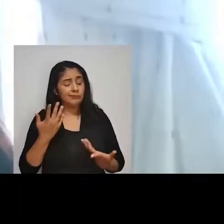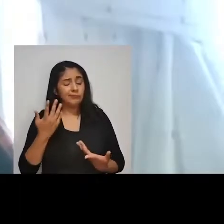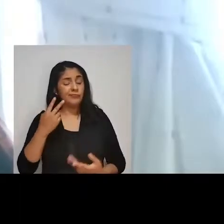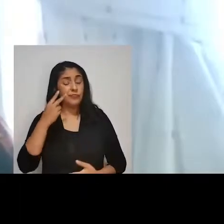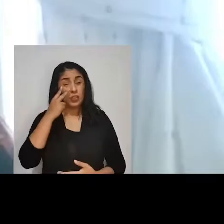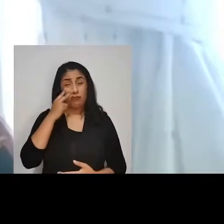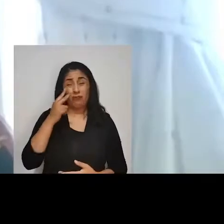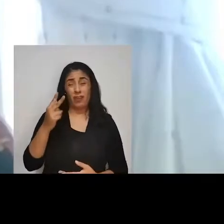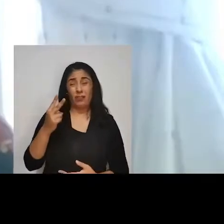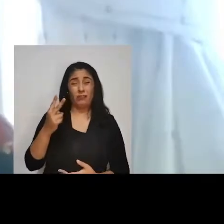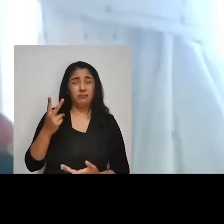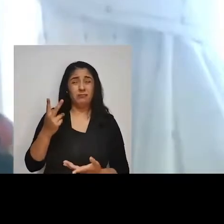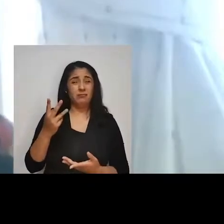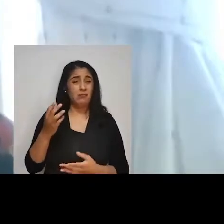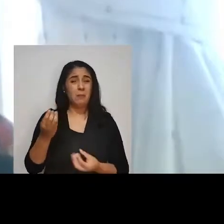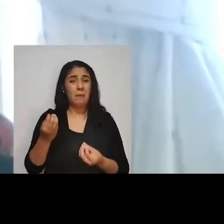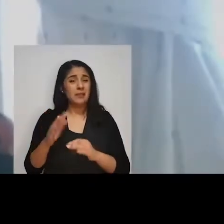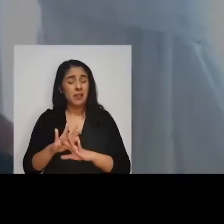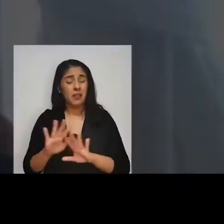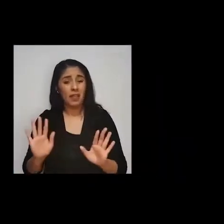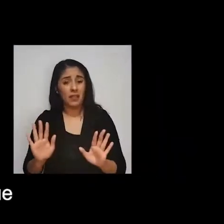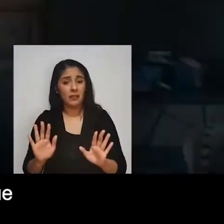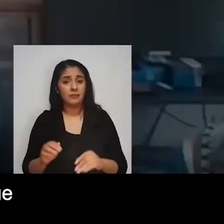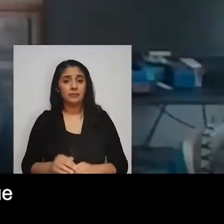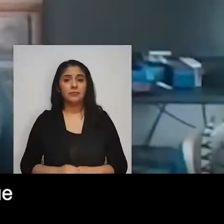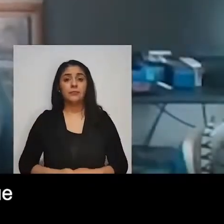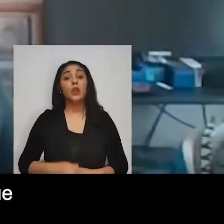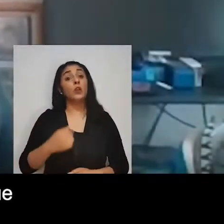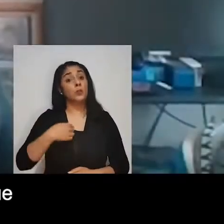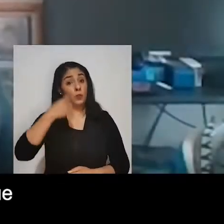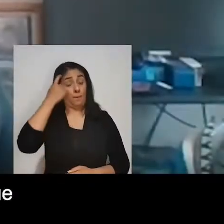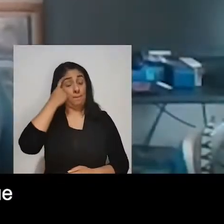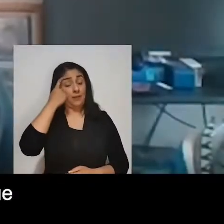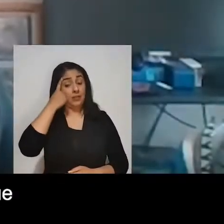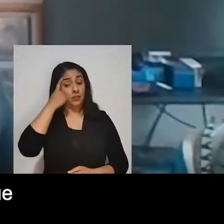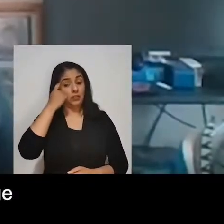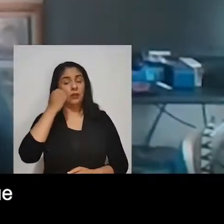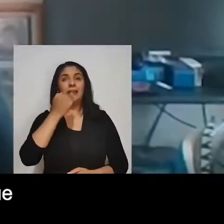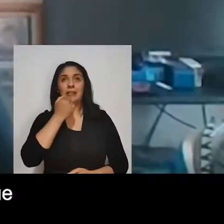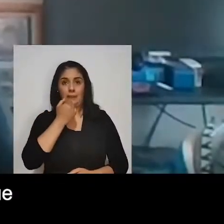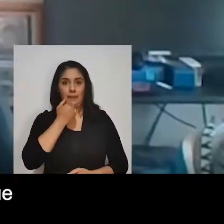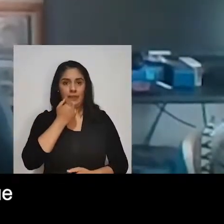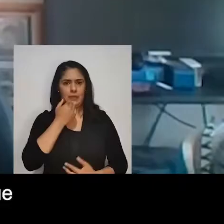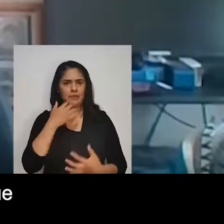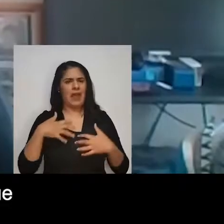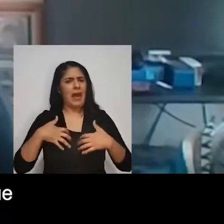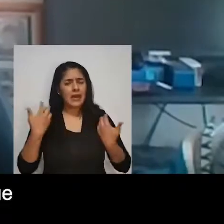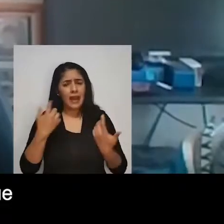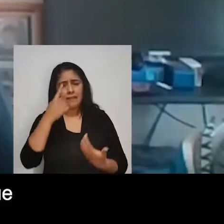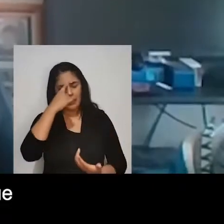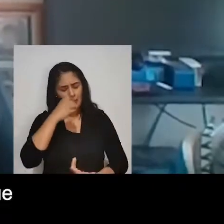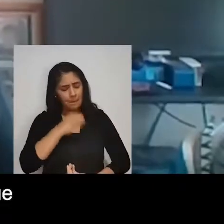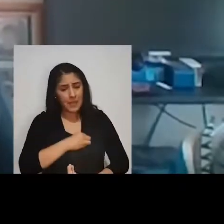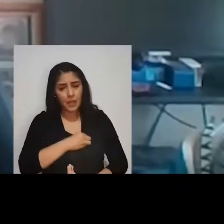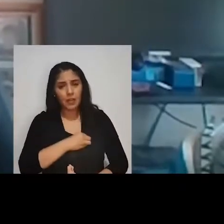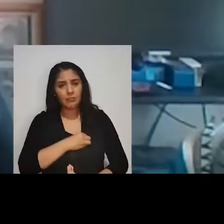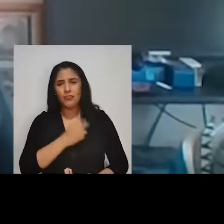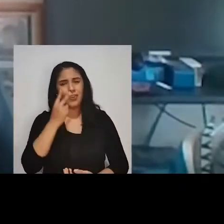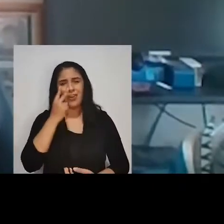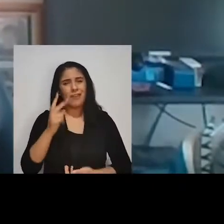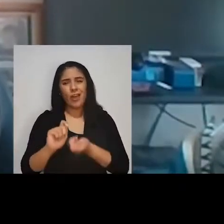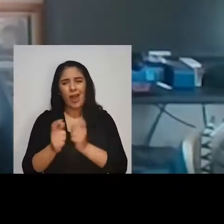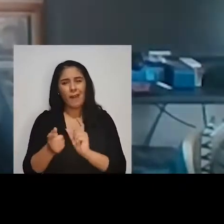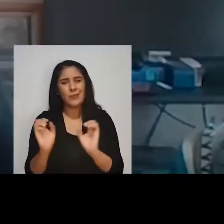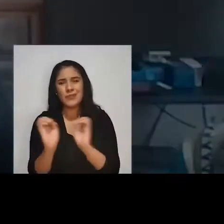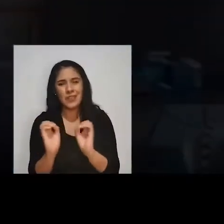Porque veo que no ha pasado nada. Yo pienso y también me da mucha rabia y pena porque no veo